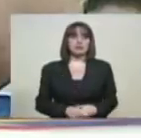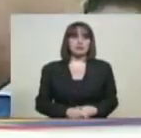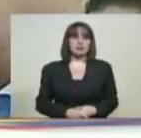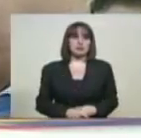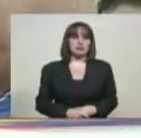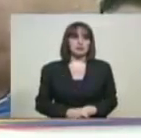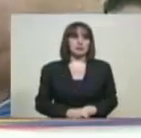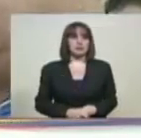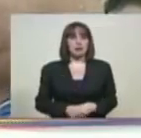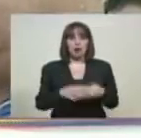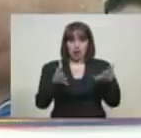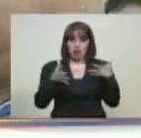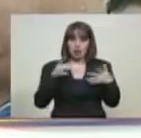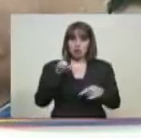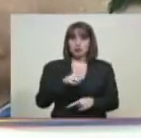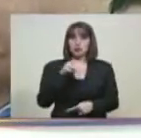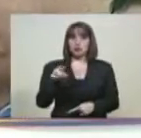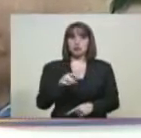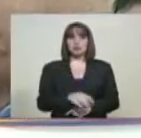o no ganaron